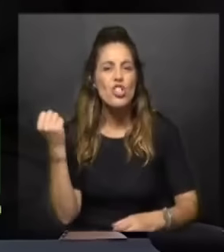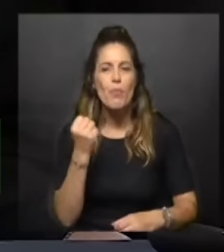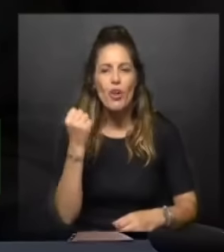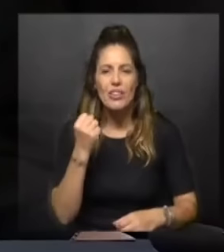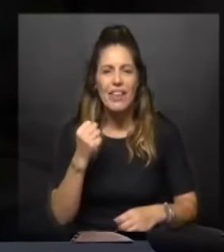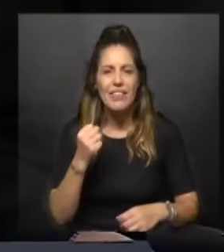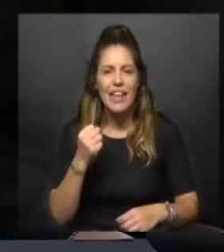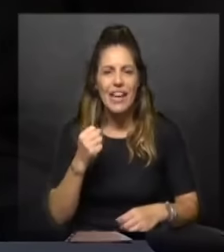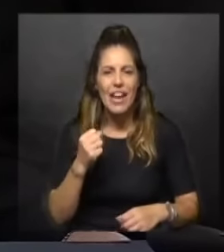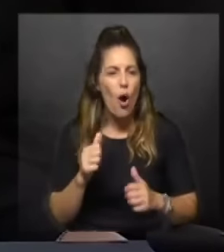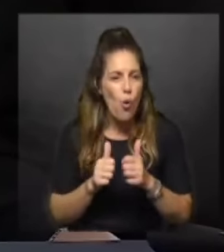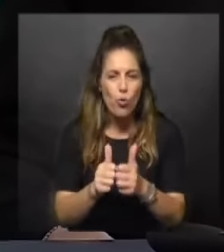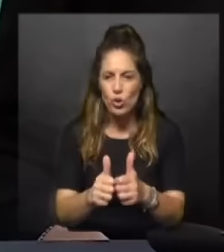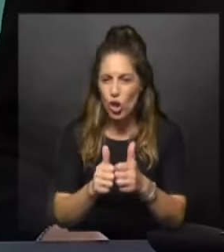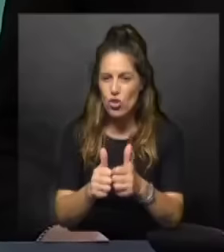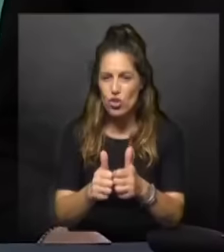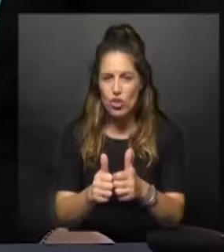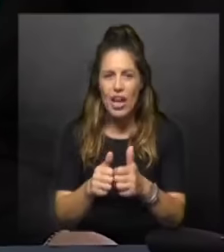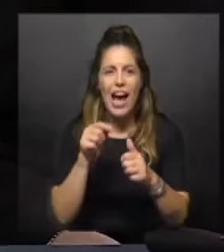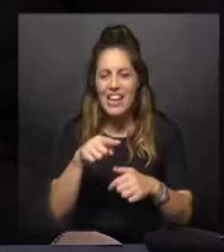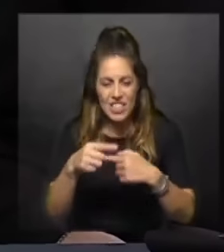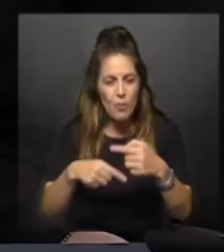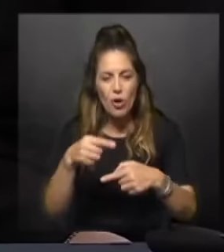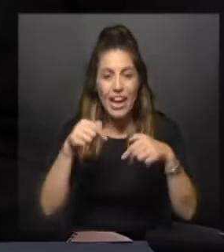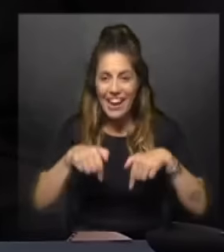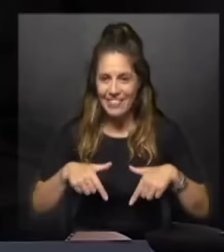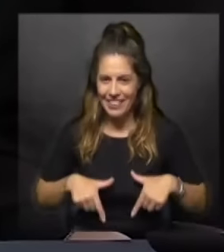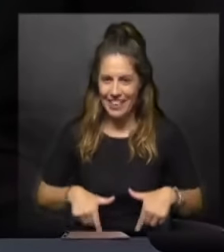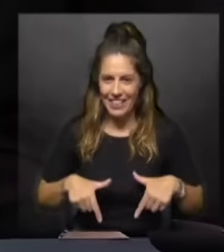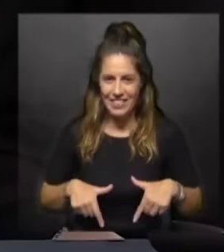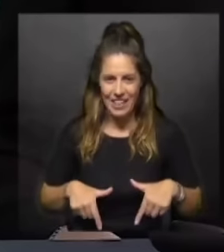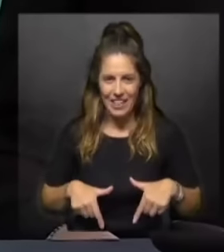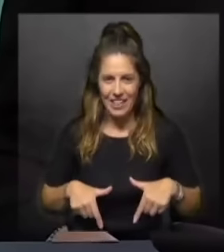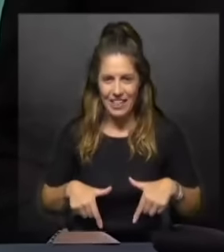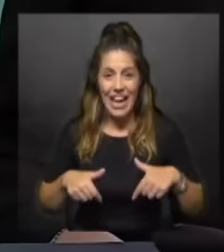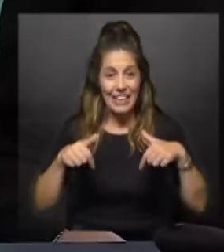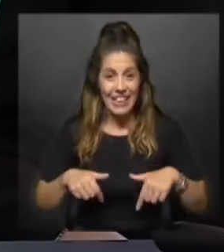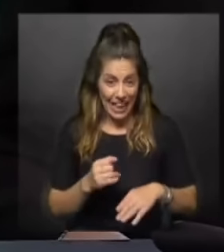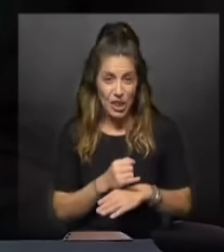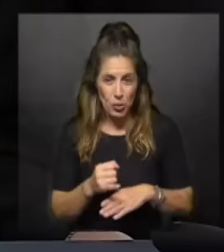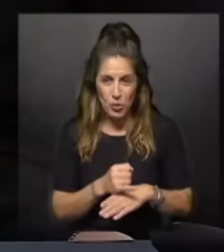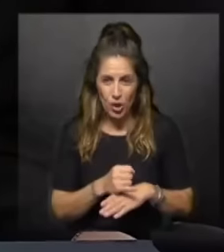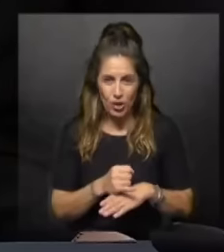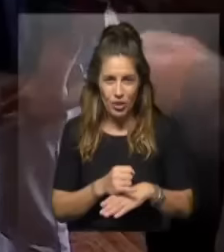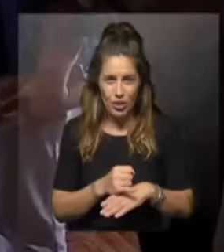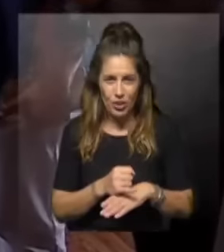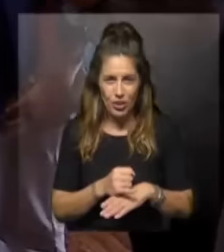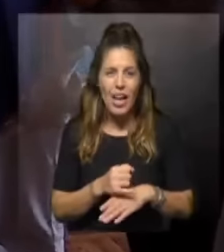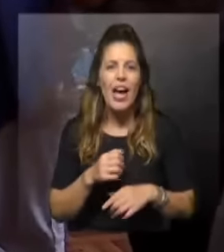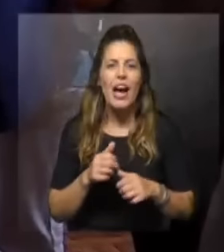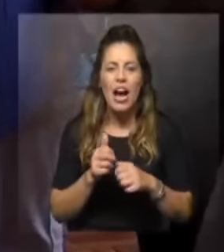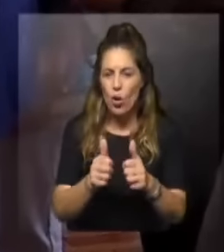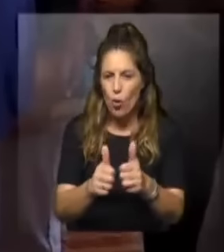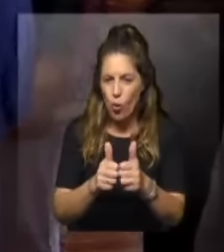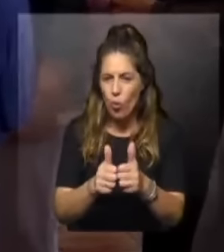caminar pero caminar juntos y juntas y así va a seguir esta intendenta y esta intendencia caminando en